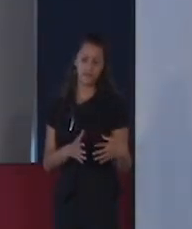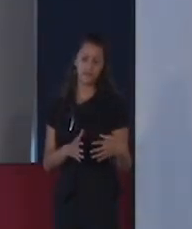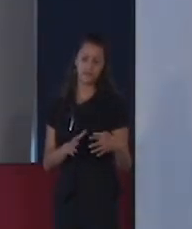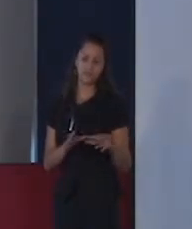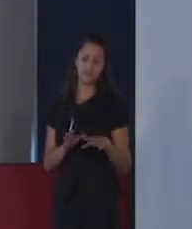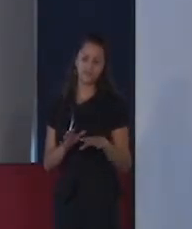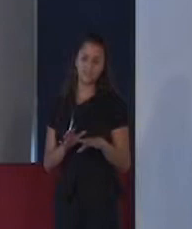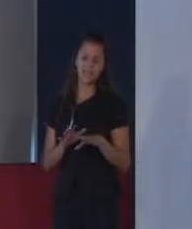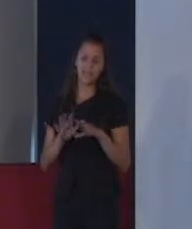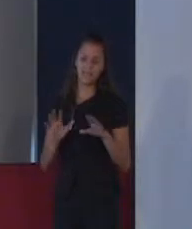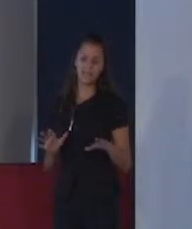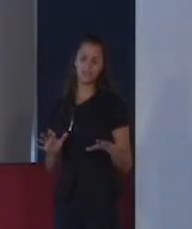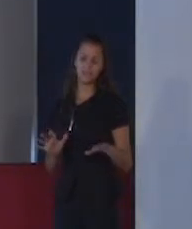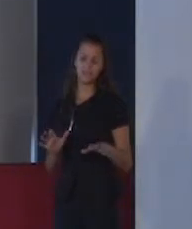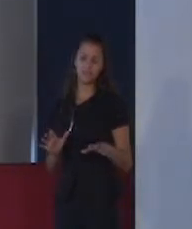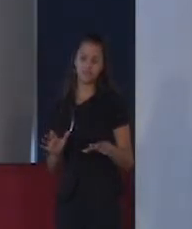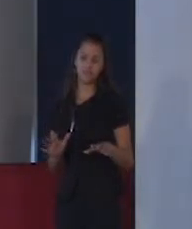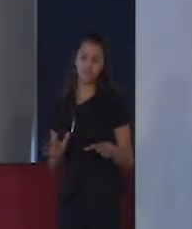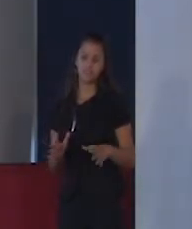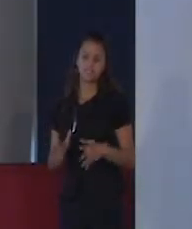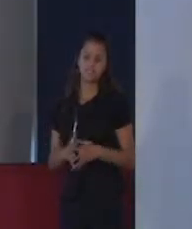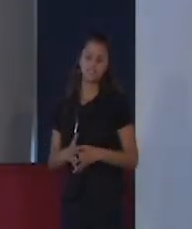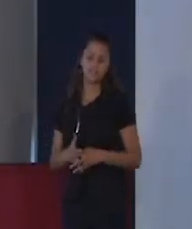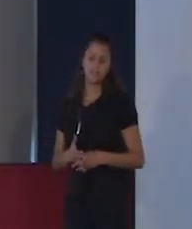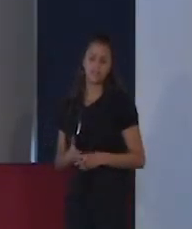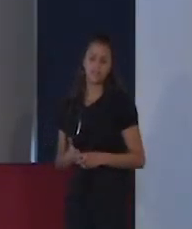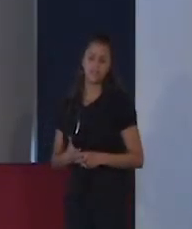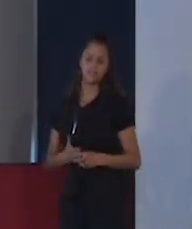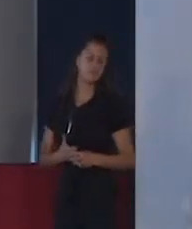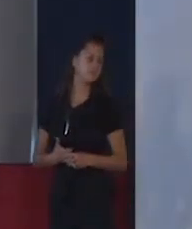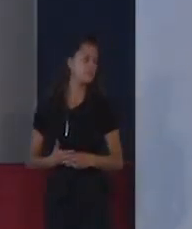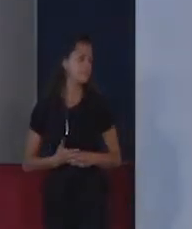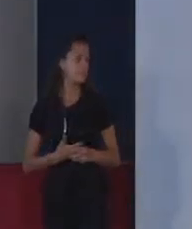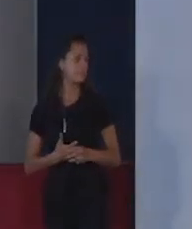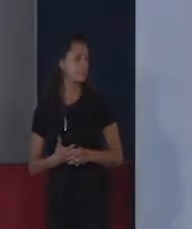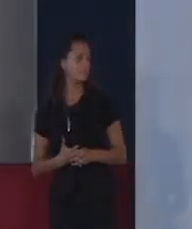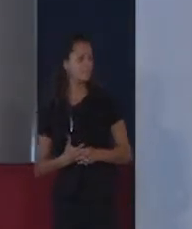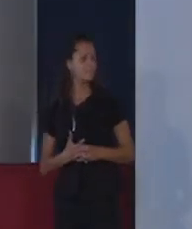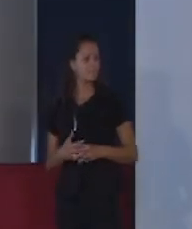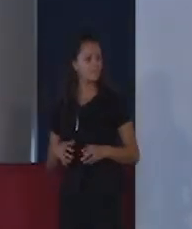una enfermedad. Entonces, desde aclarar esos conceptos se avanzaría muchísimo.